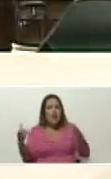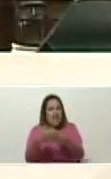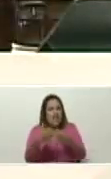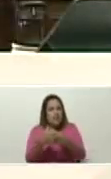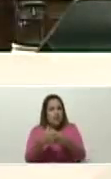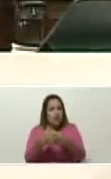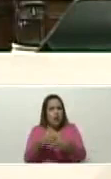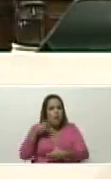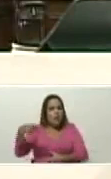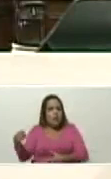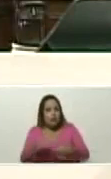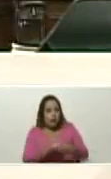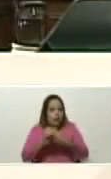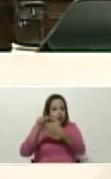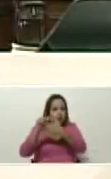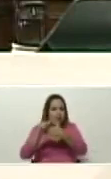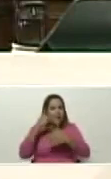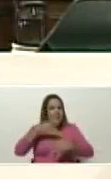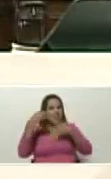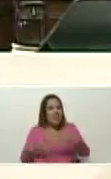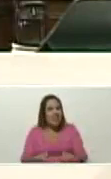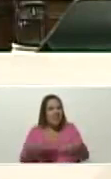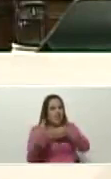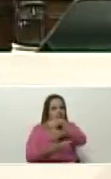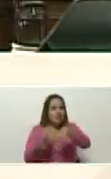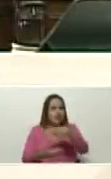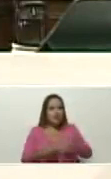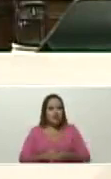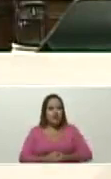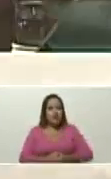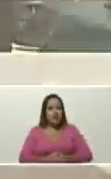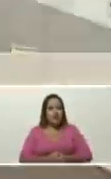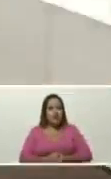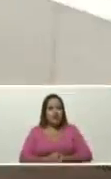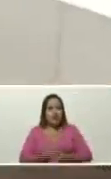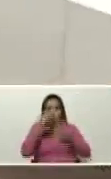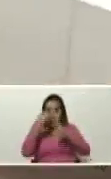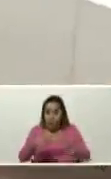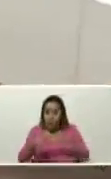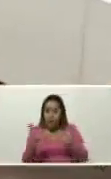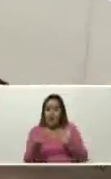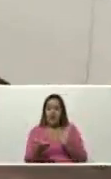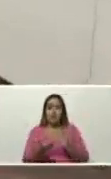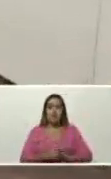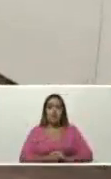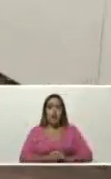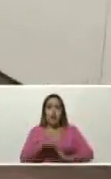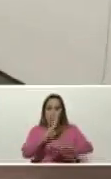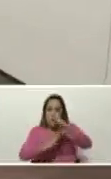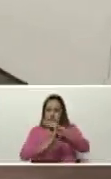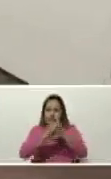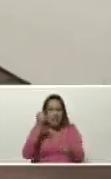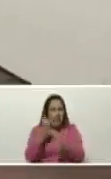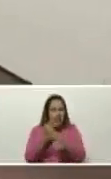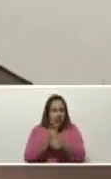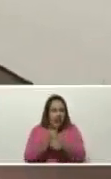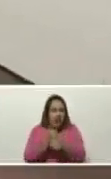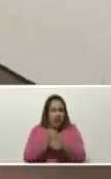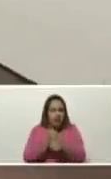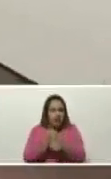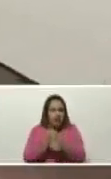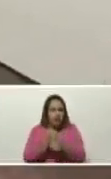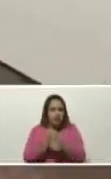mando político verdaderamente revolucionario, respetable, humilde, trabajador de a pie.